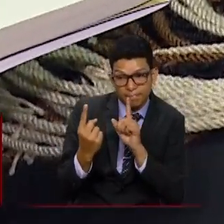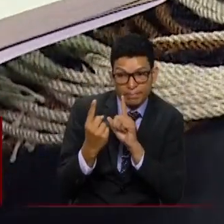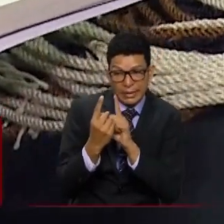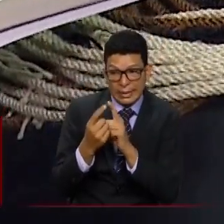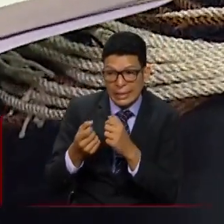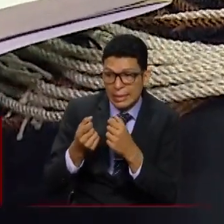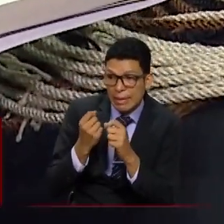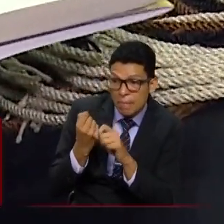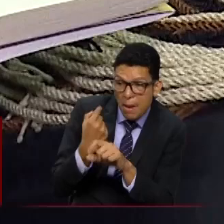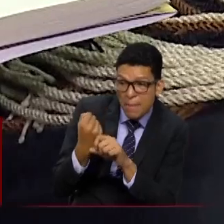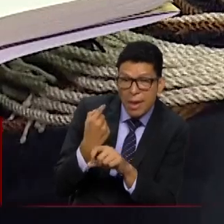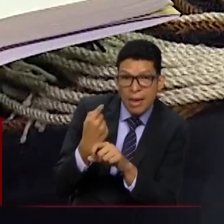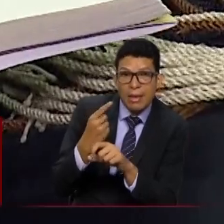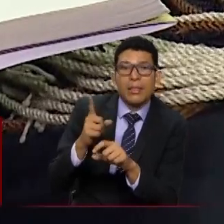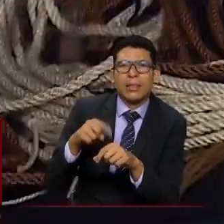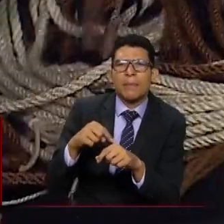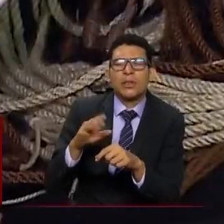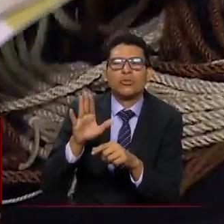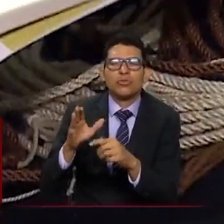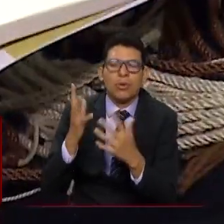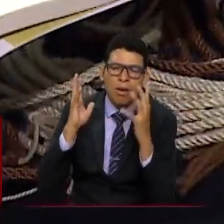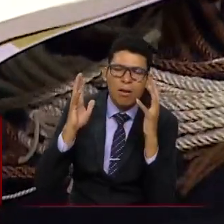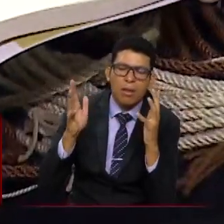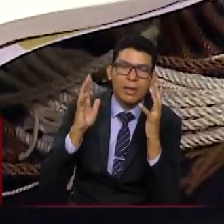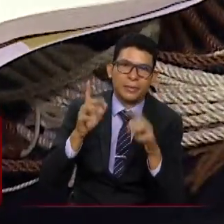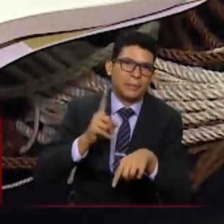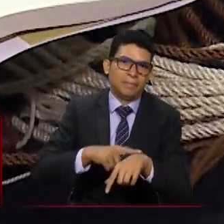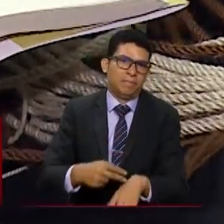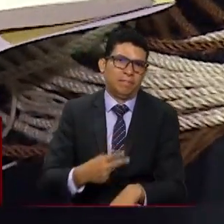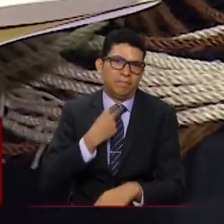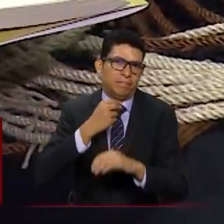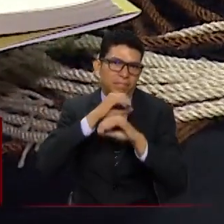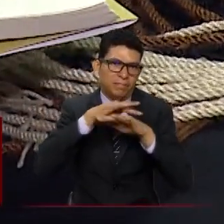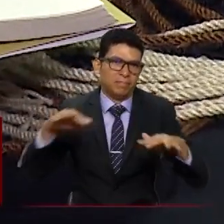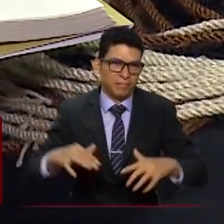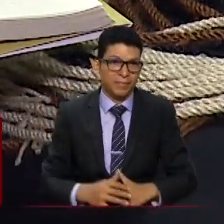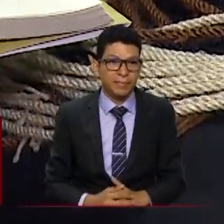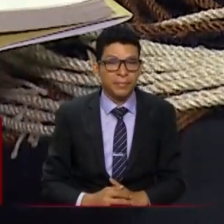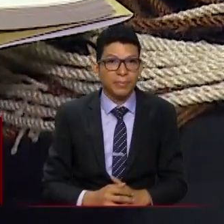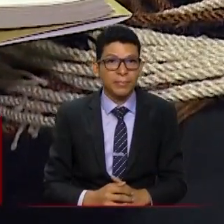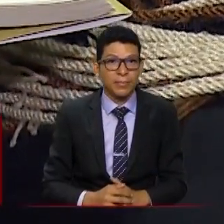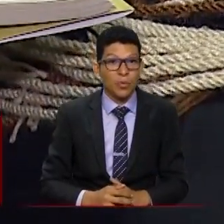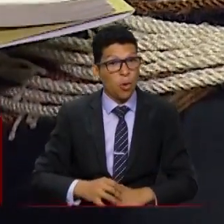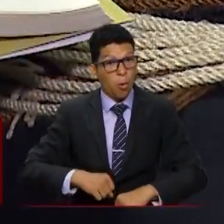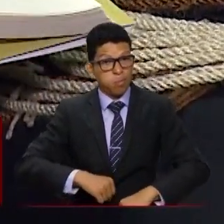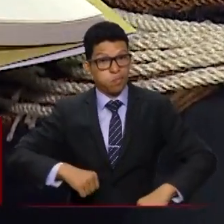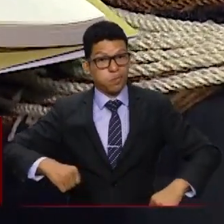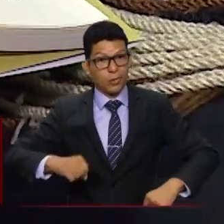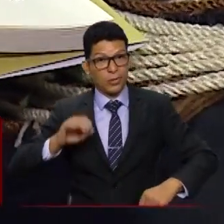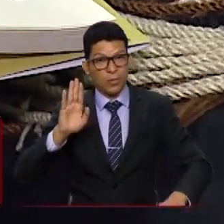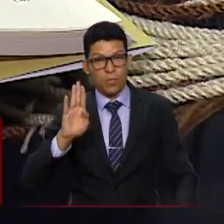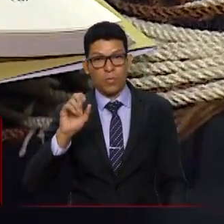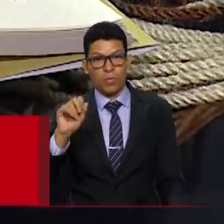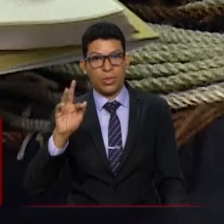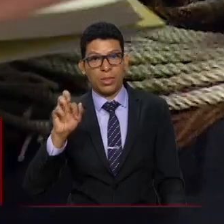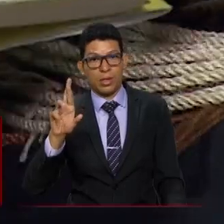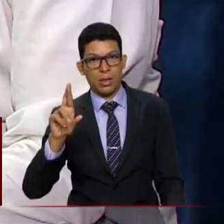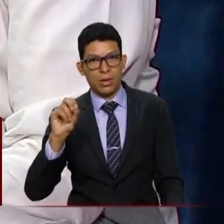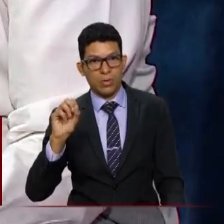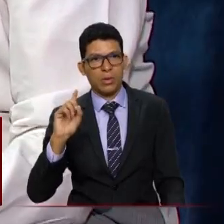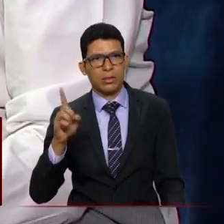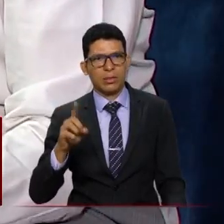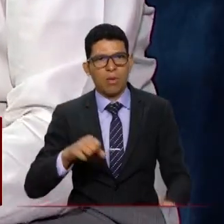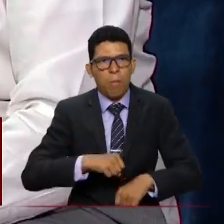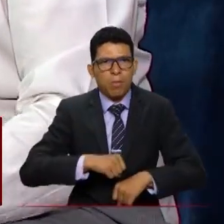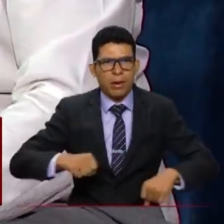pero también revela a partes de las conversaciones que por tiempo no salieron al aire, sobre las gordas de Botero, por ejemplo. Todo el mundo decía que pintaba